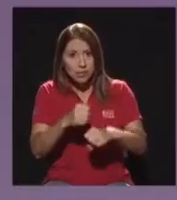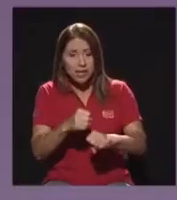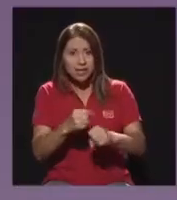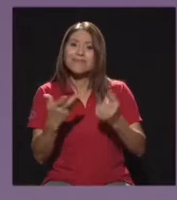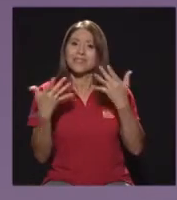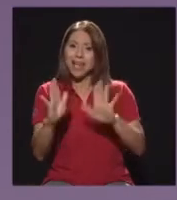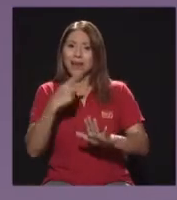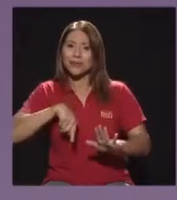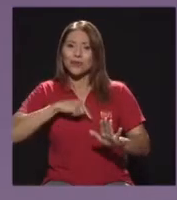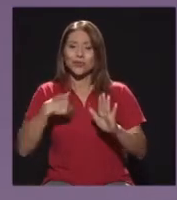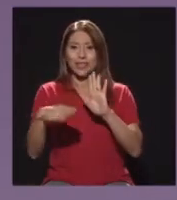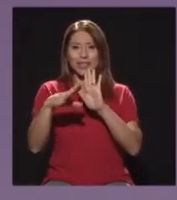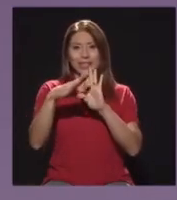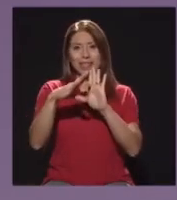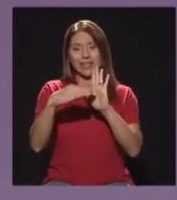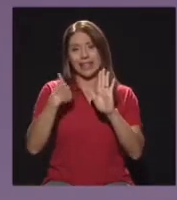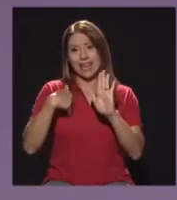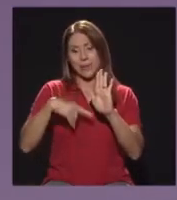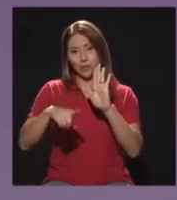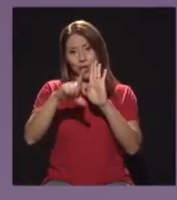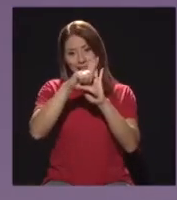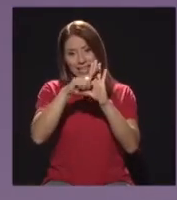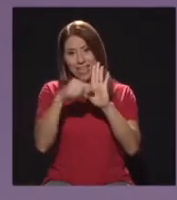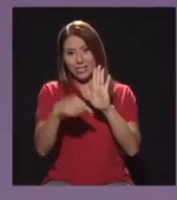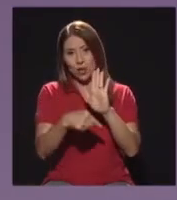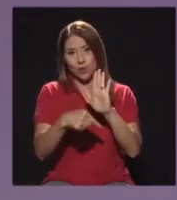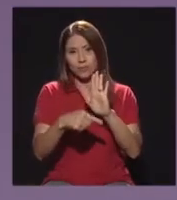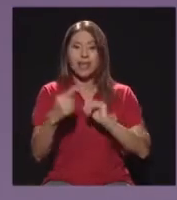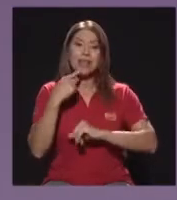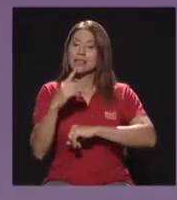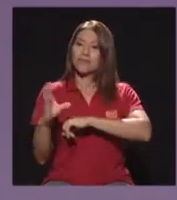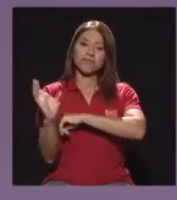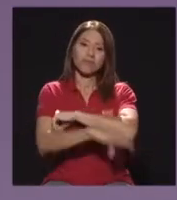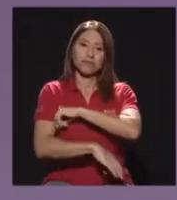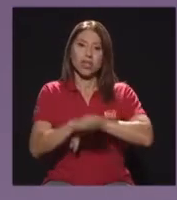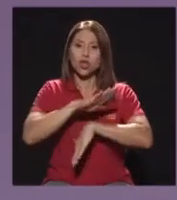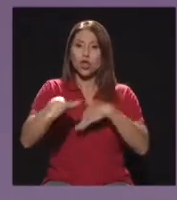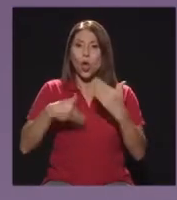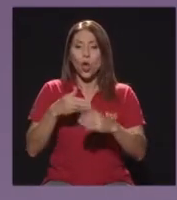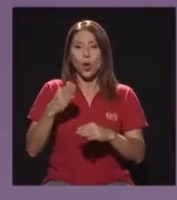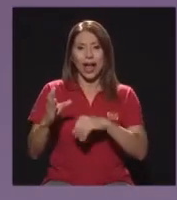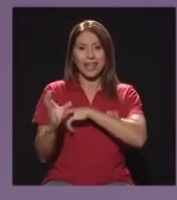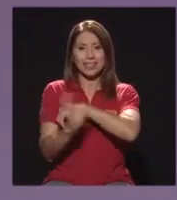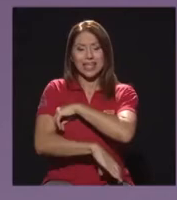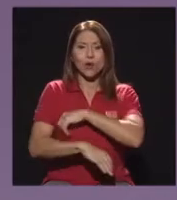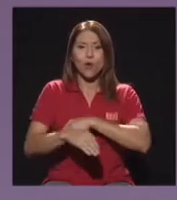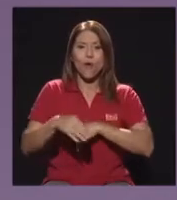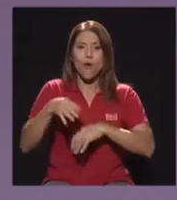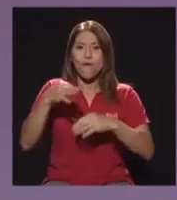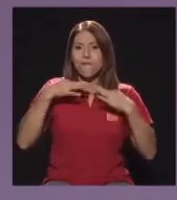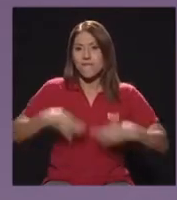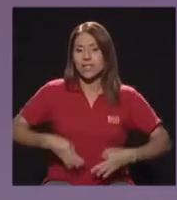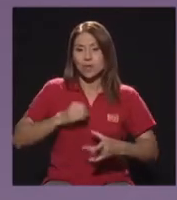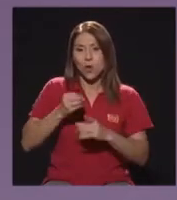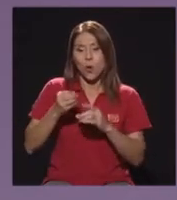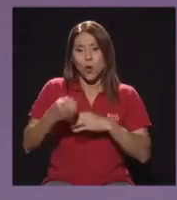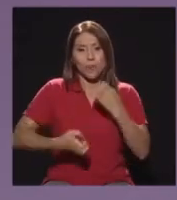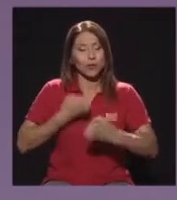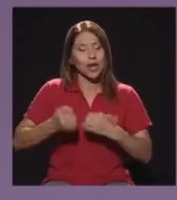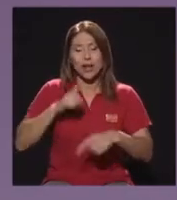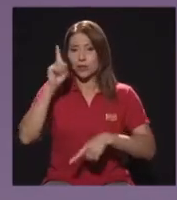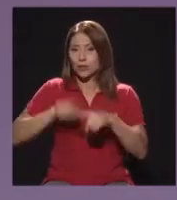efectivamente toda todo castigo físico y emocional hacia la niñez como medio de disciplina y de